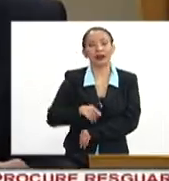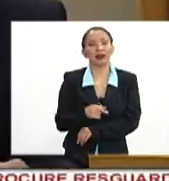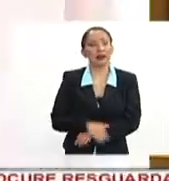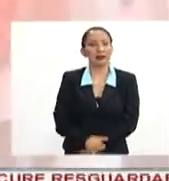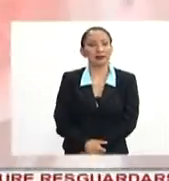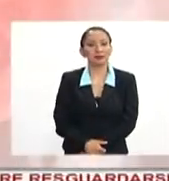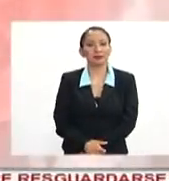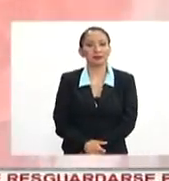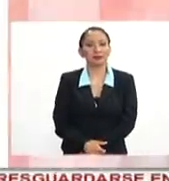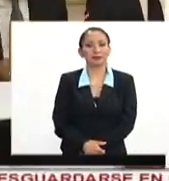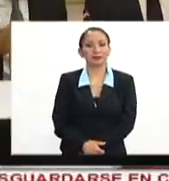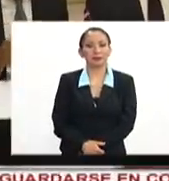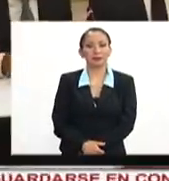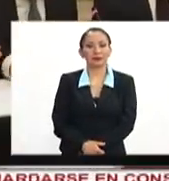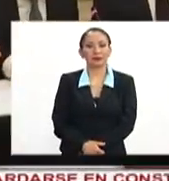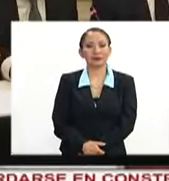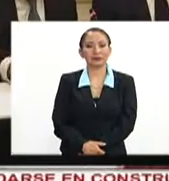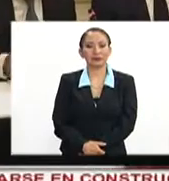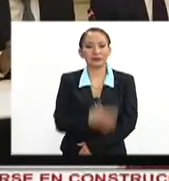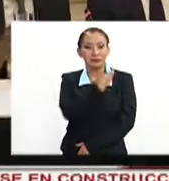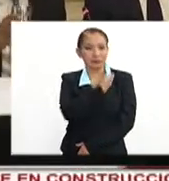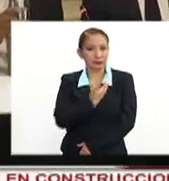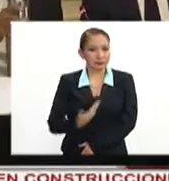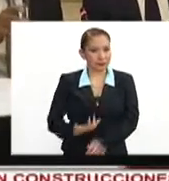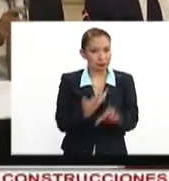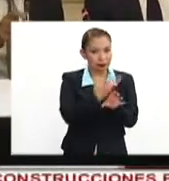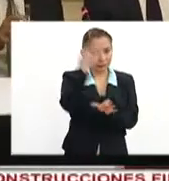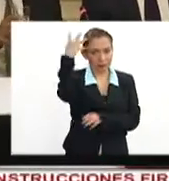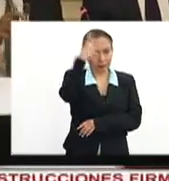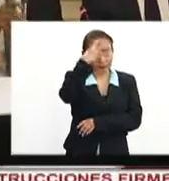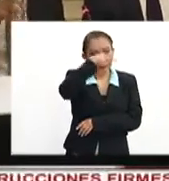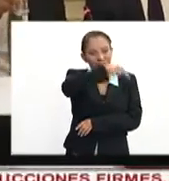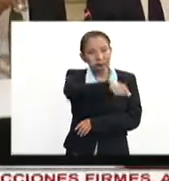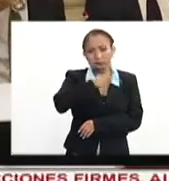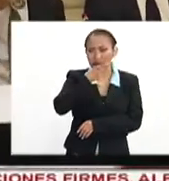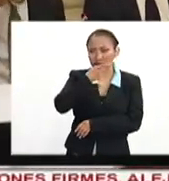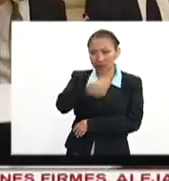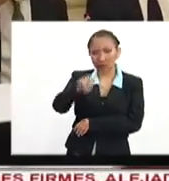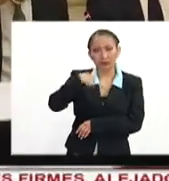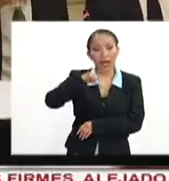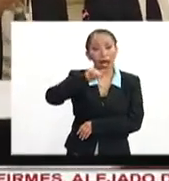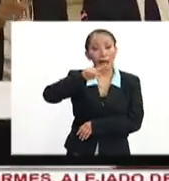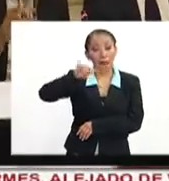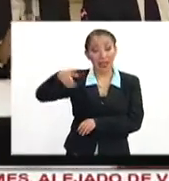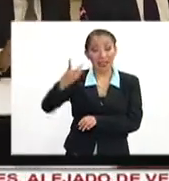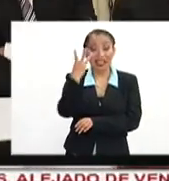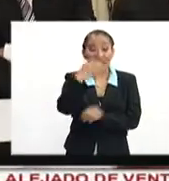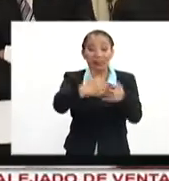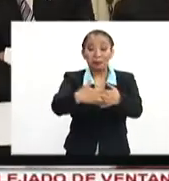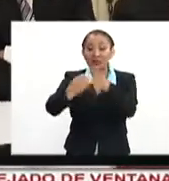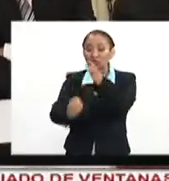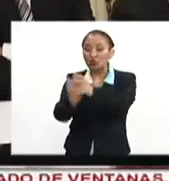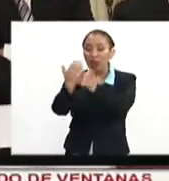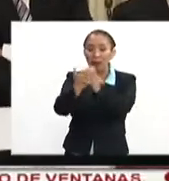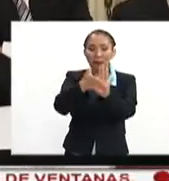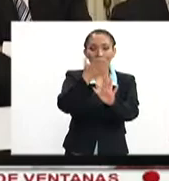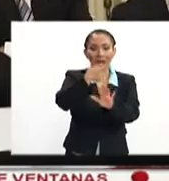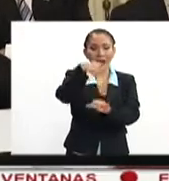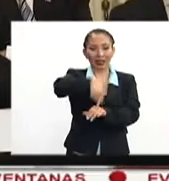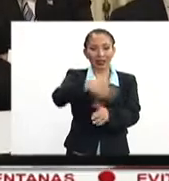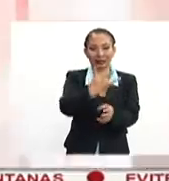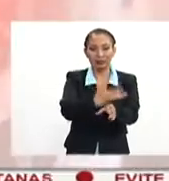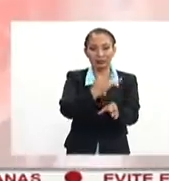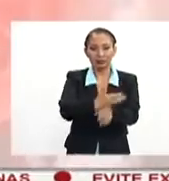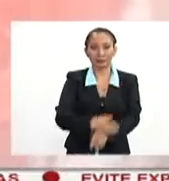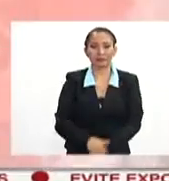Federación. El presidente de Estados Unidos, Donald Trump, aseguró que Apple abrirá 3 empresas que ensamblen en su